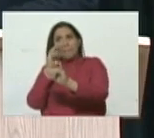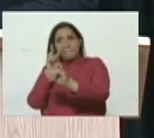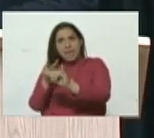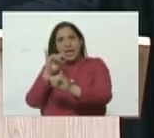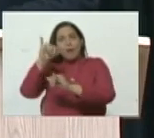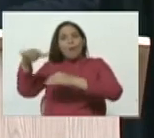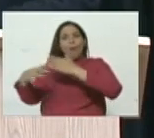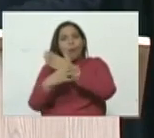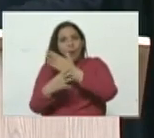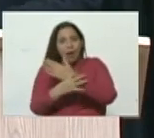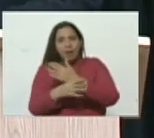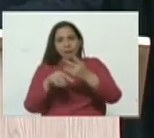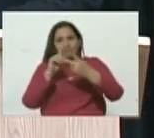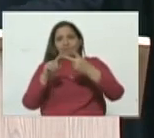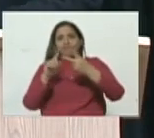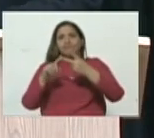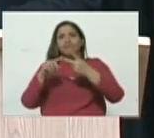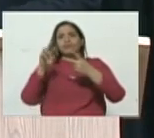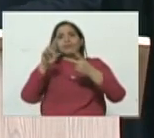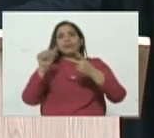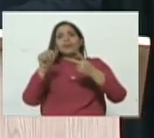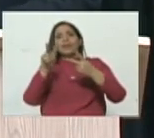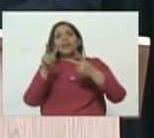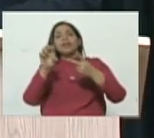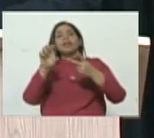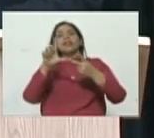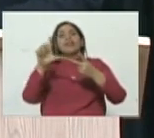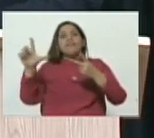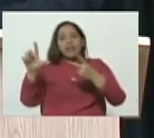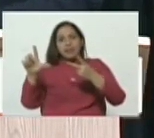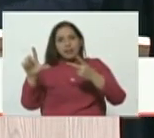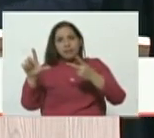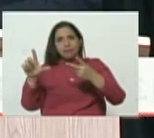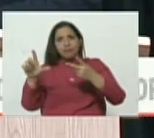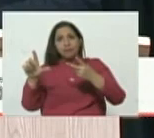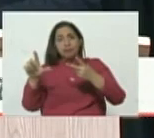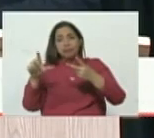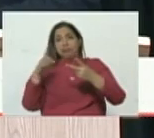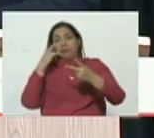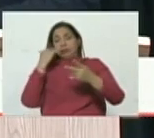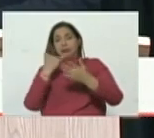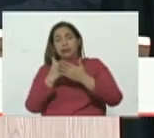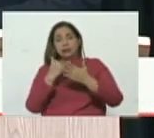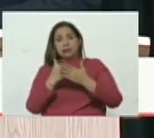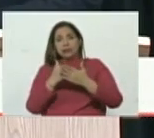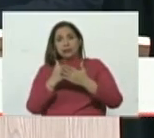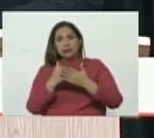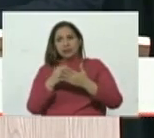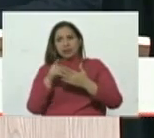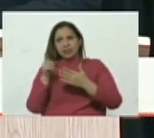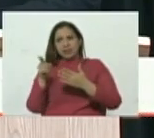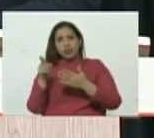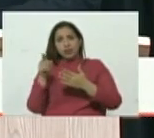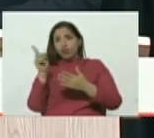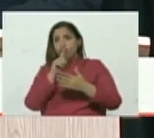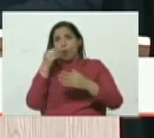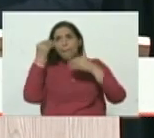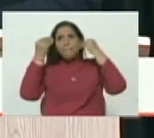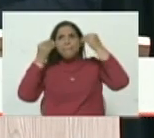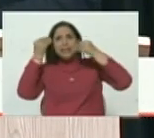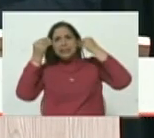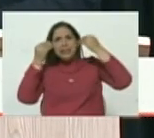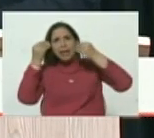Alberto Federico Rabel, ventilador de fake, que no es ni siquiera una hipótesis que nosotros estamos